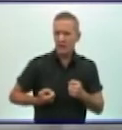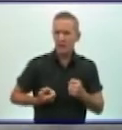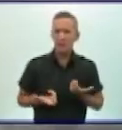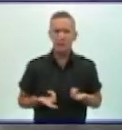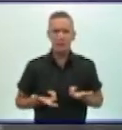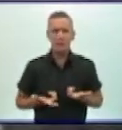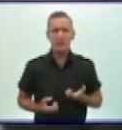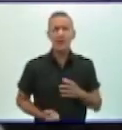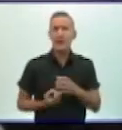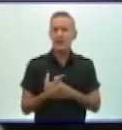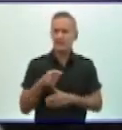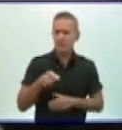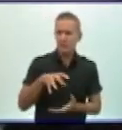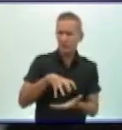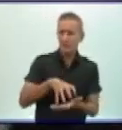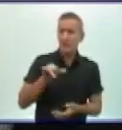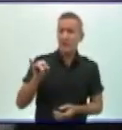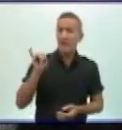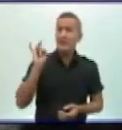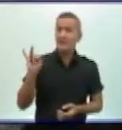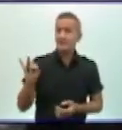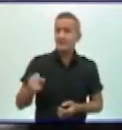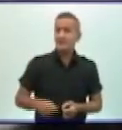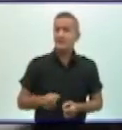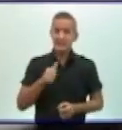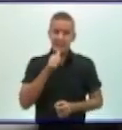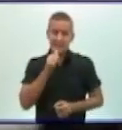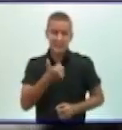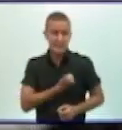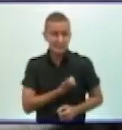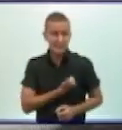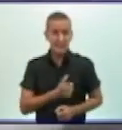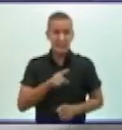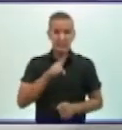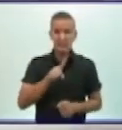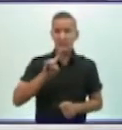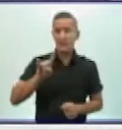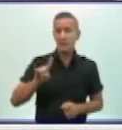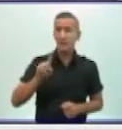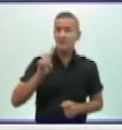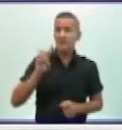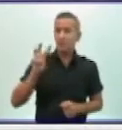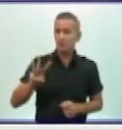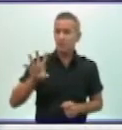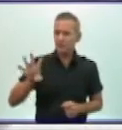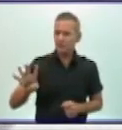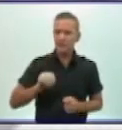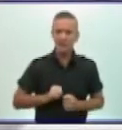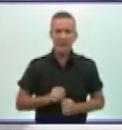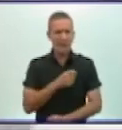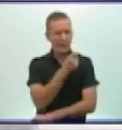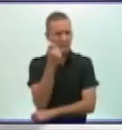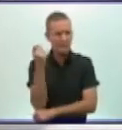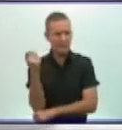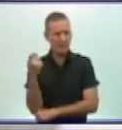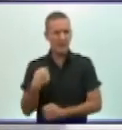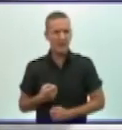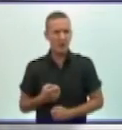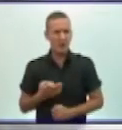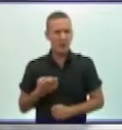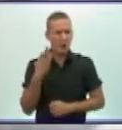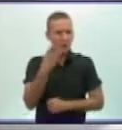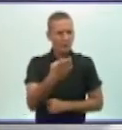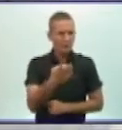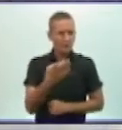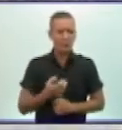Nacido en esa ciudad el 7 de diciembre de 1934. Maestro respetado, carismático, que teniendo un futuro profesional